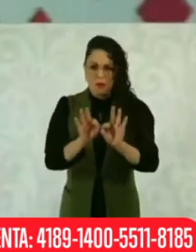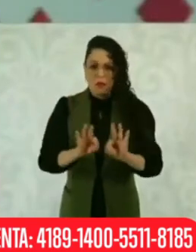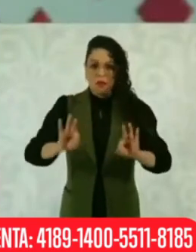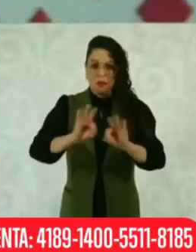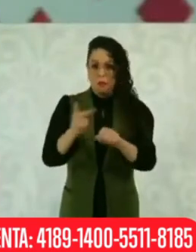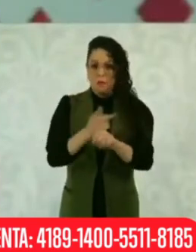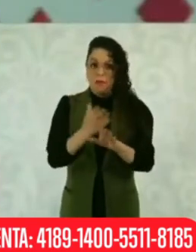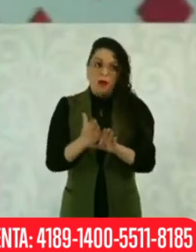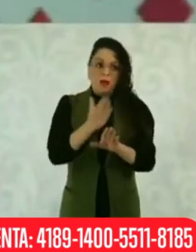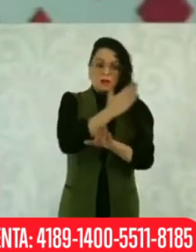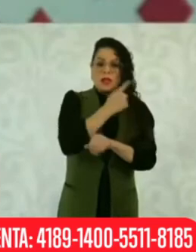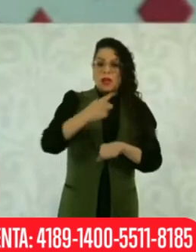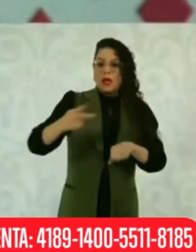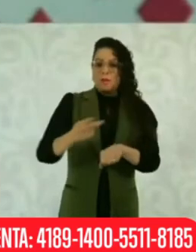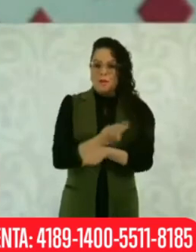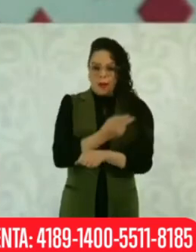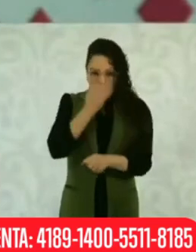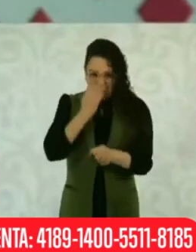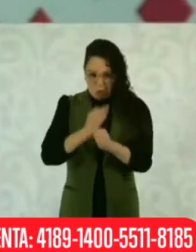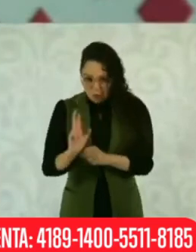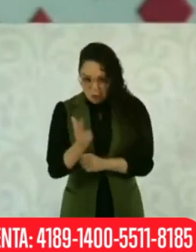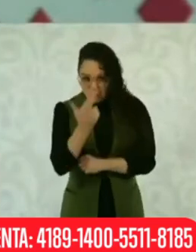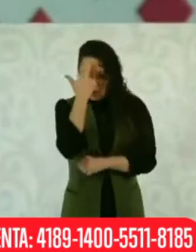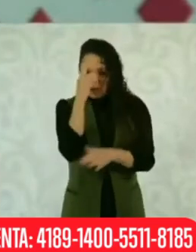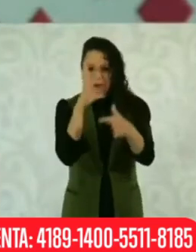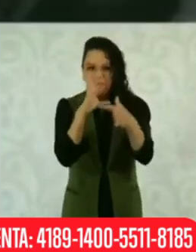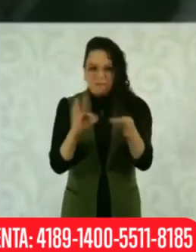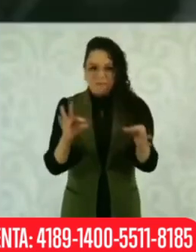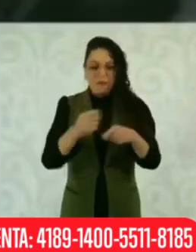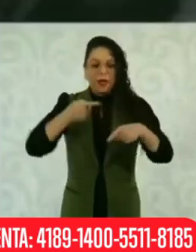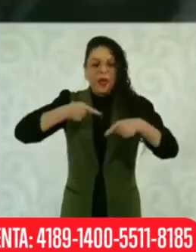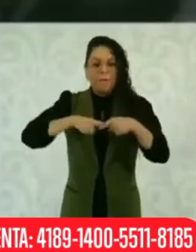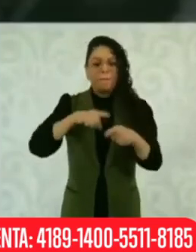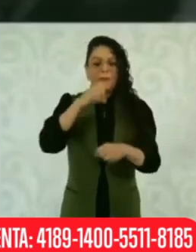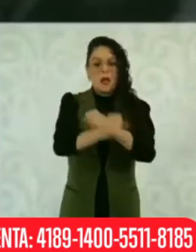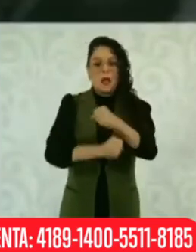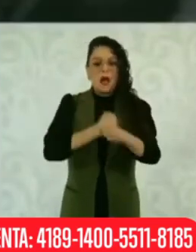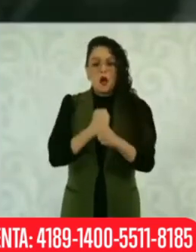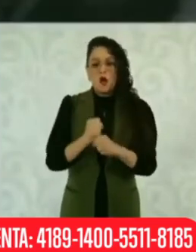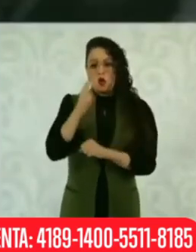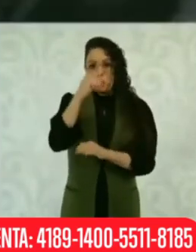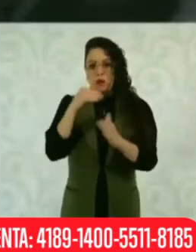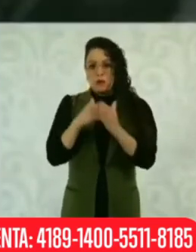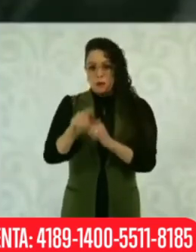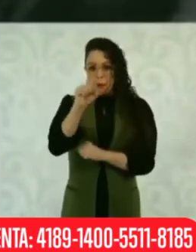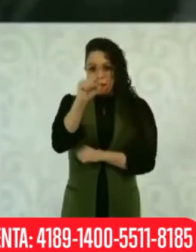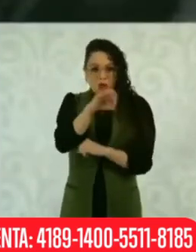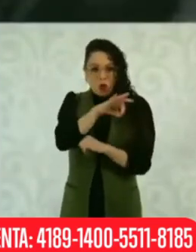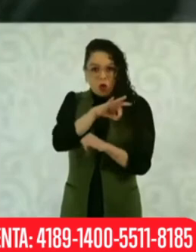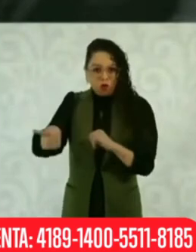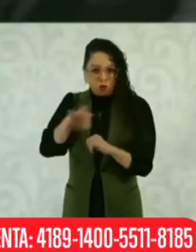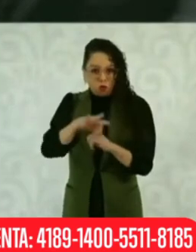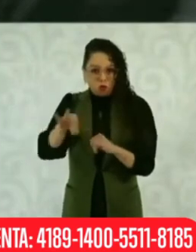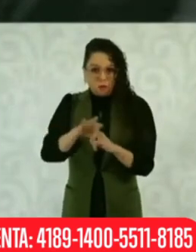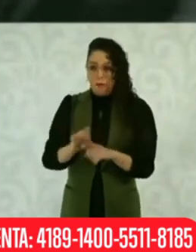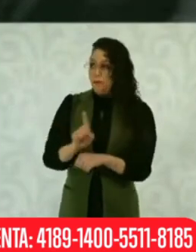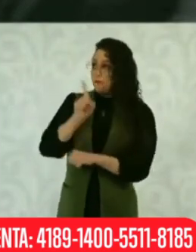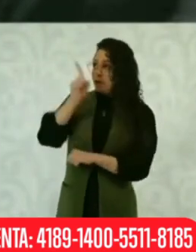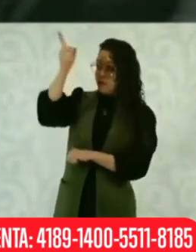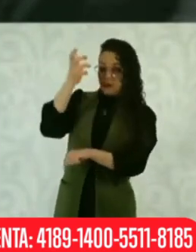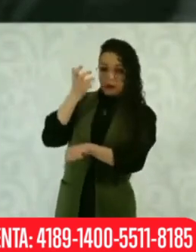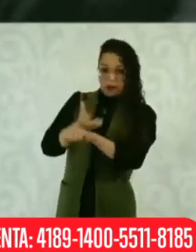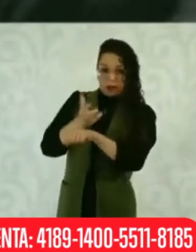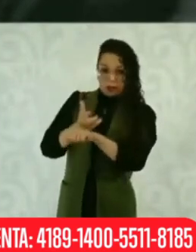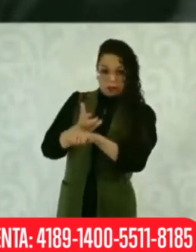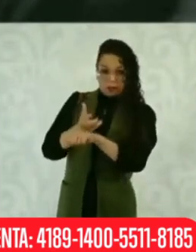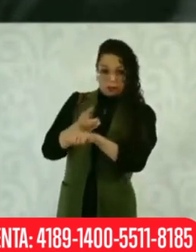ocurrió. Esto se inició a fines del año 2020, cuando el gobierno de los Estados Unidos